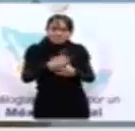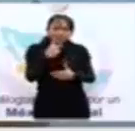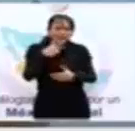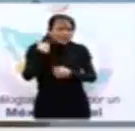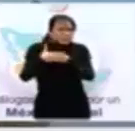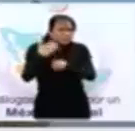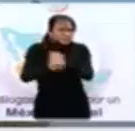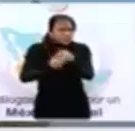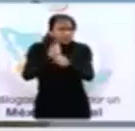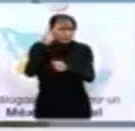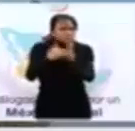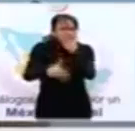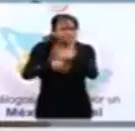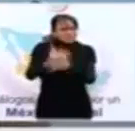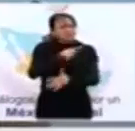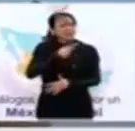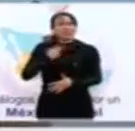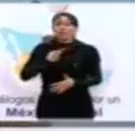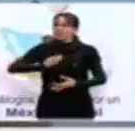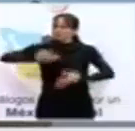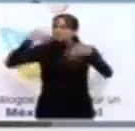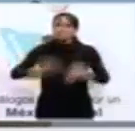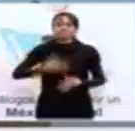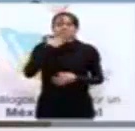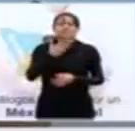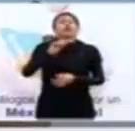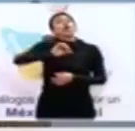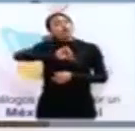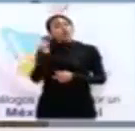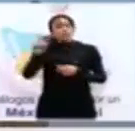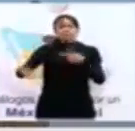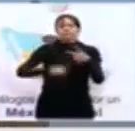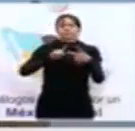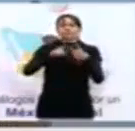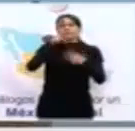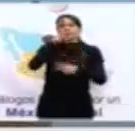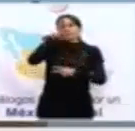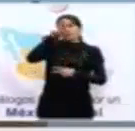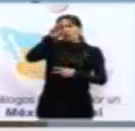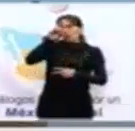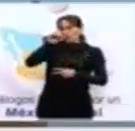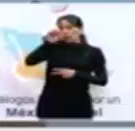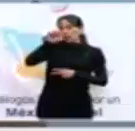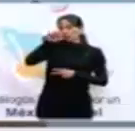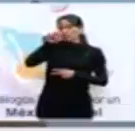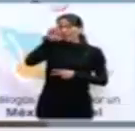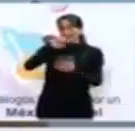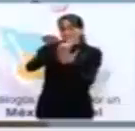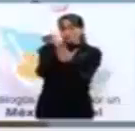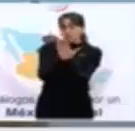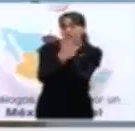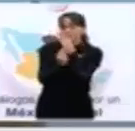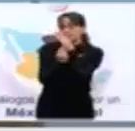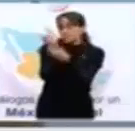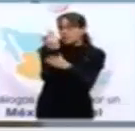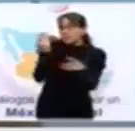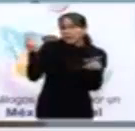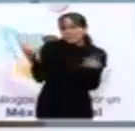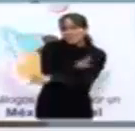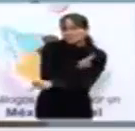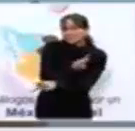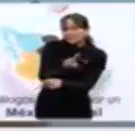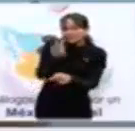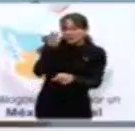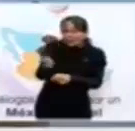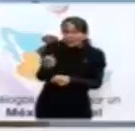El segundo es el decreto de Prospera. Prospera se está planteando, ¿no?, la inclusión social con la productiva.